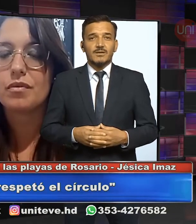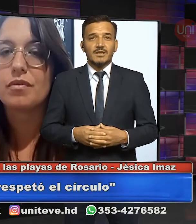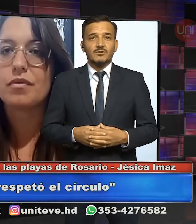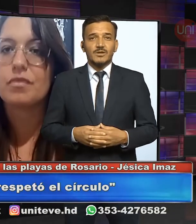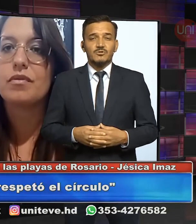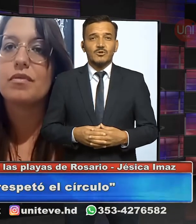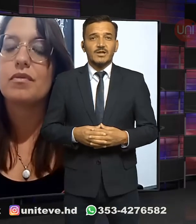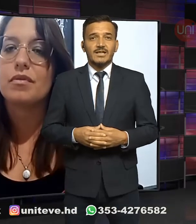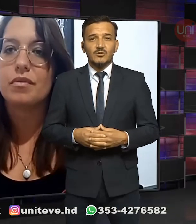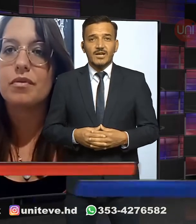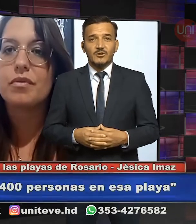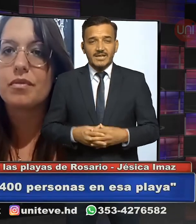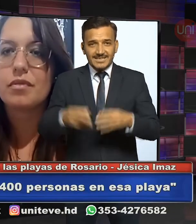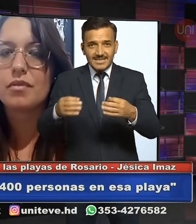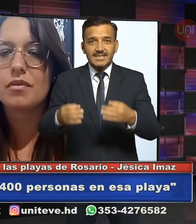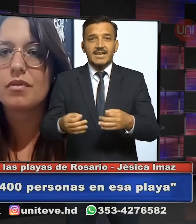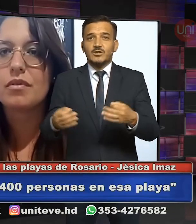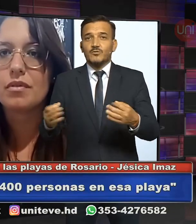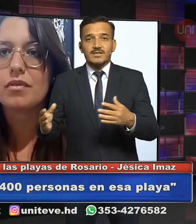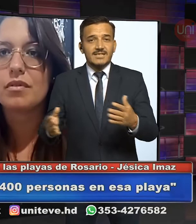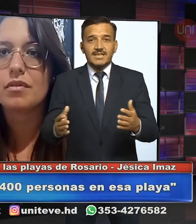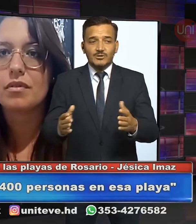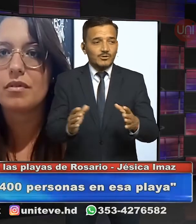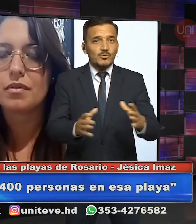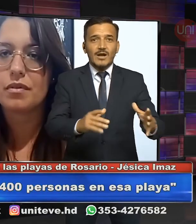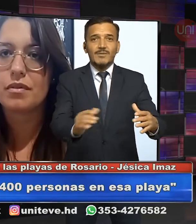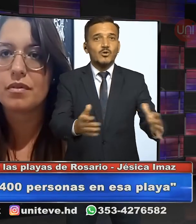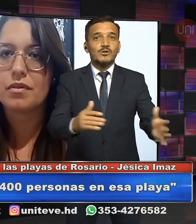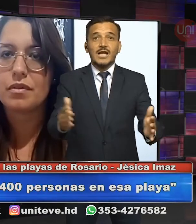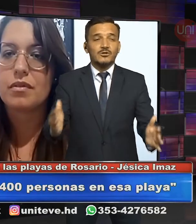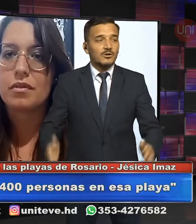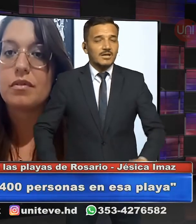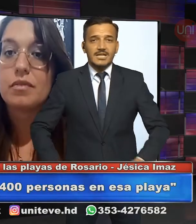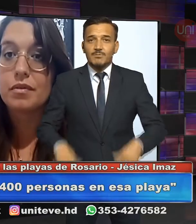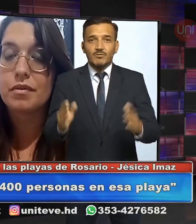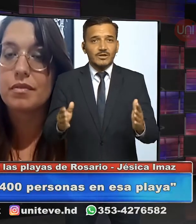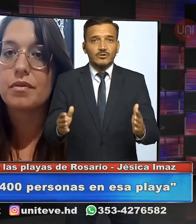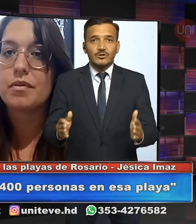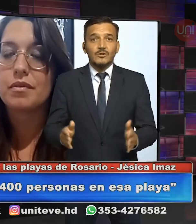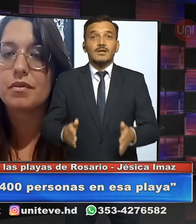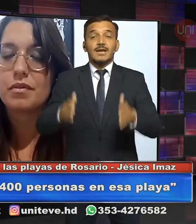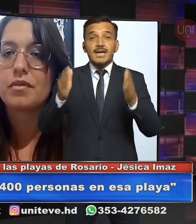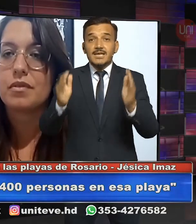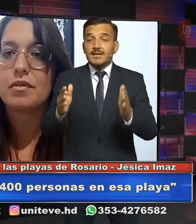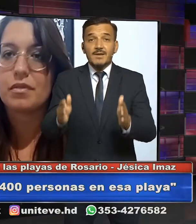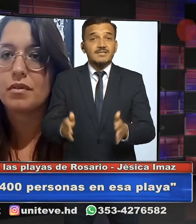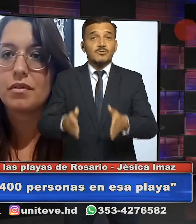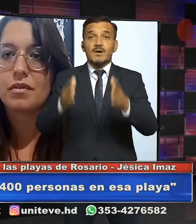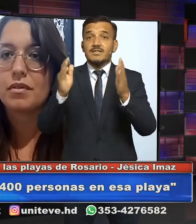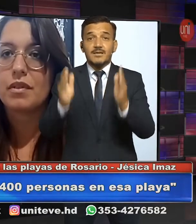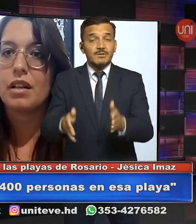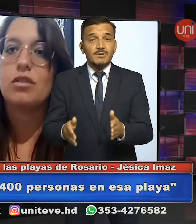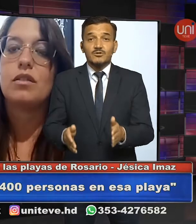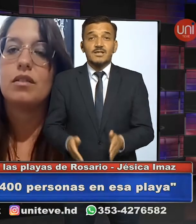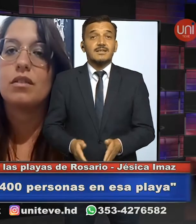para que tuviéramos un colega del lugar que nos dijera, sí, esto fue así, esto no estuvo armado un rato y después fue un descontrol. En esta playa hubo más de